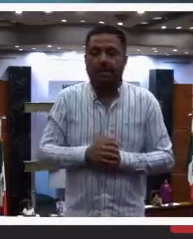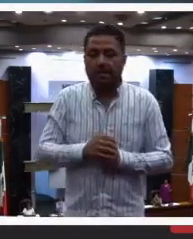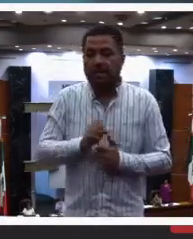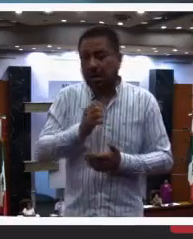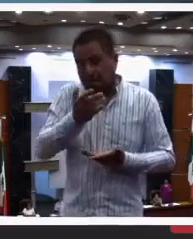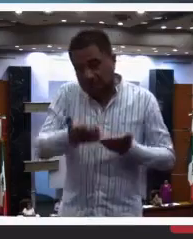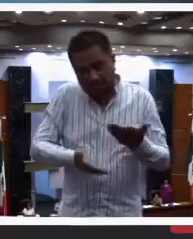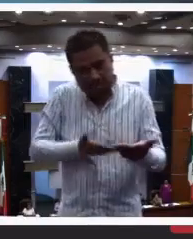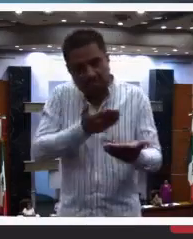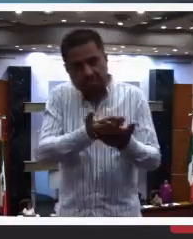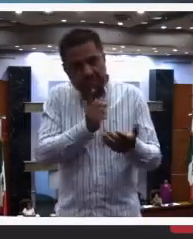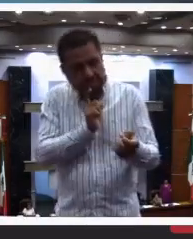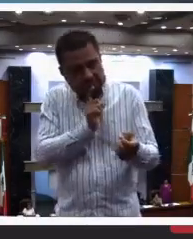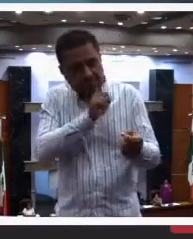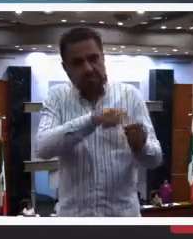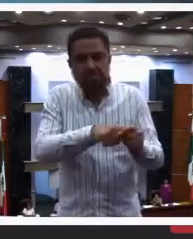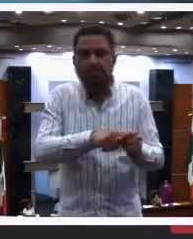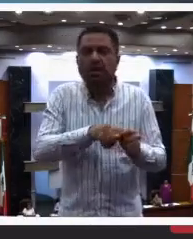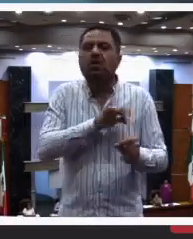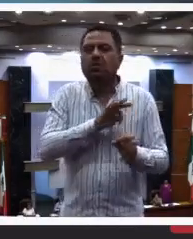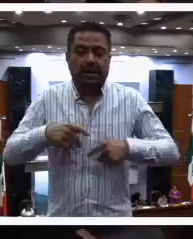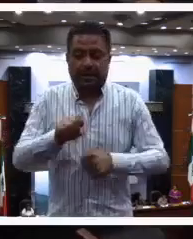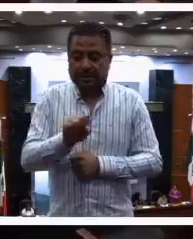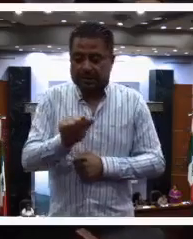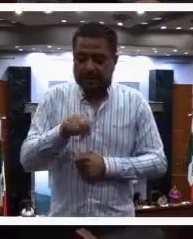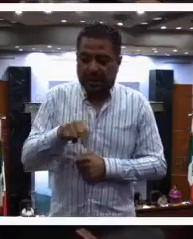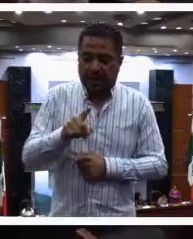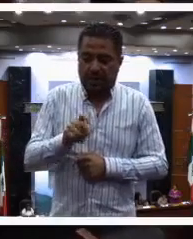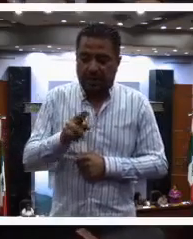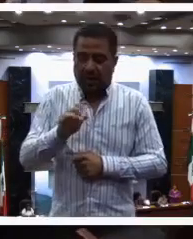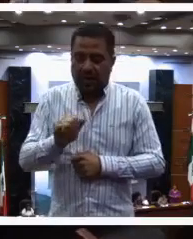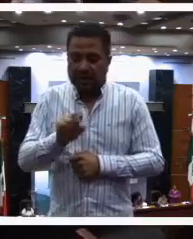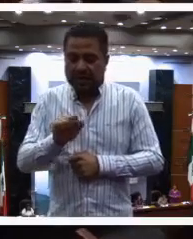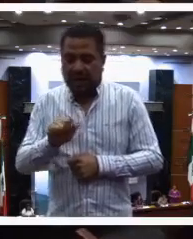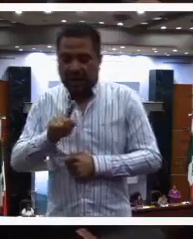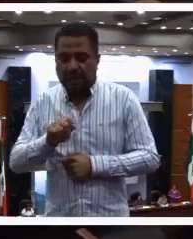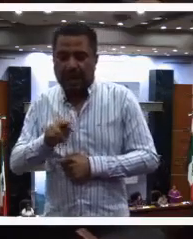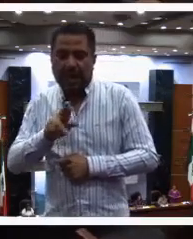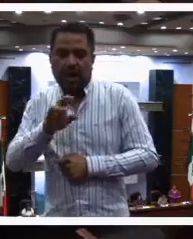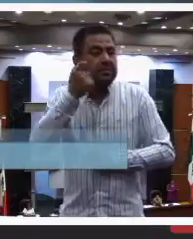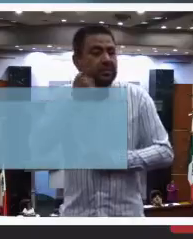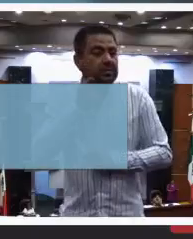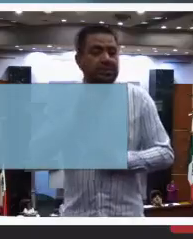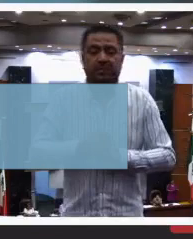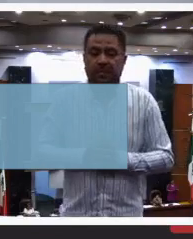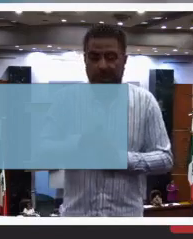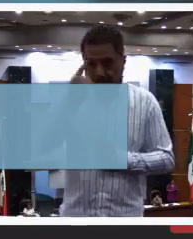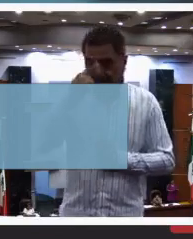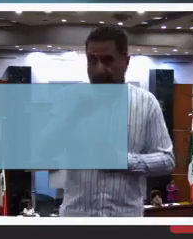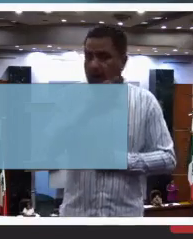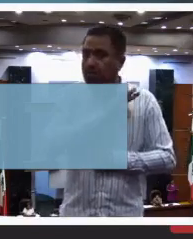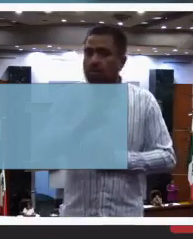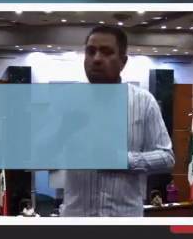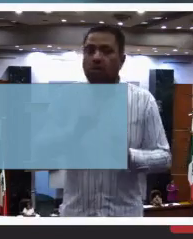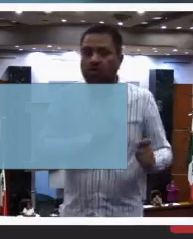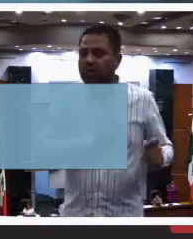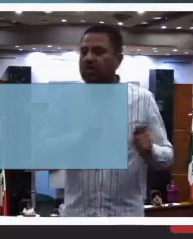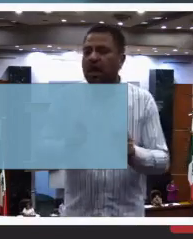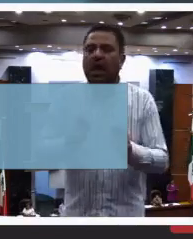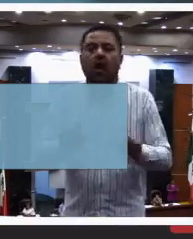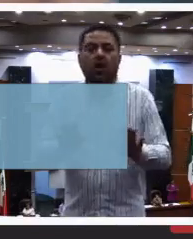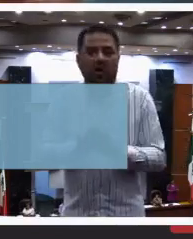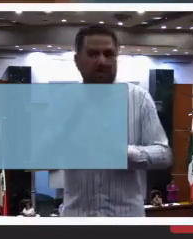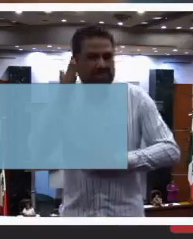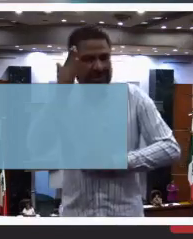solicitar su registro y presentar su documentación los requisitos son los siguientes para poder ser designado como